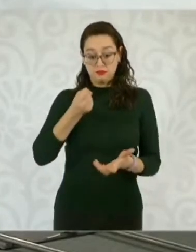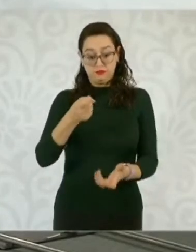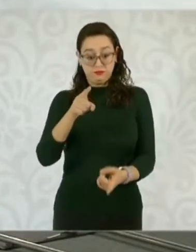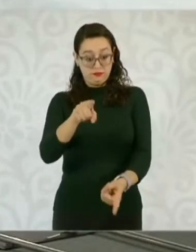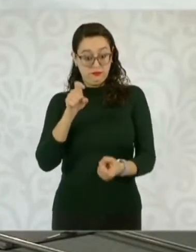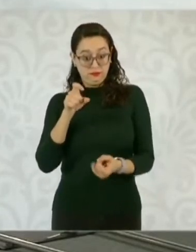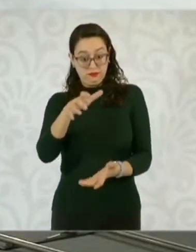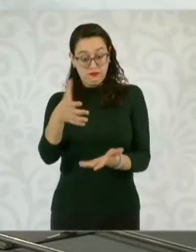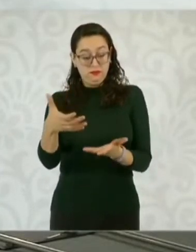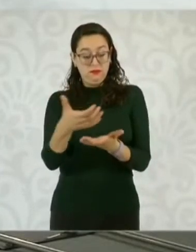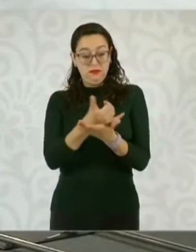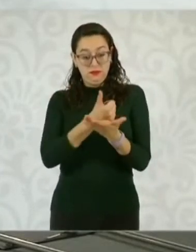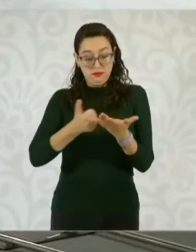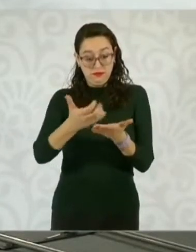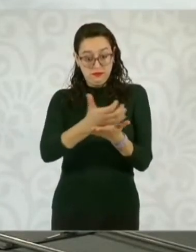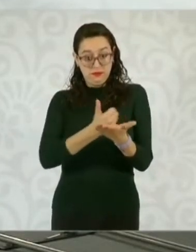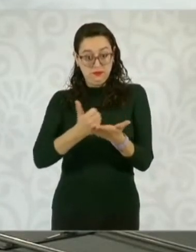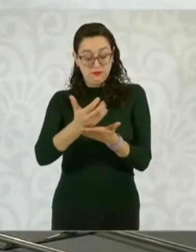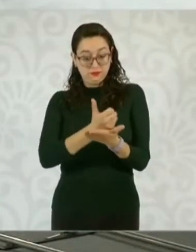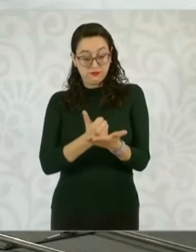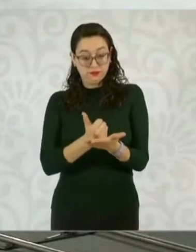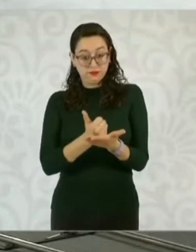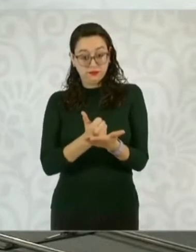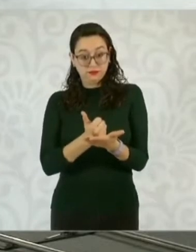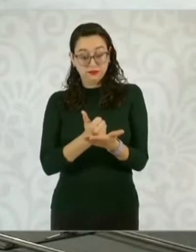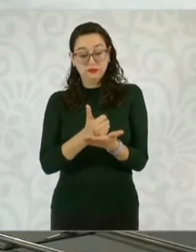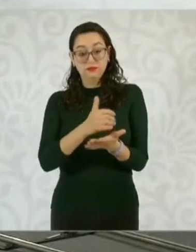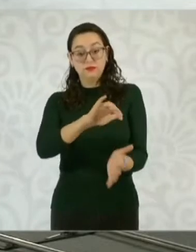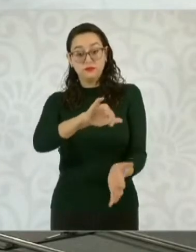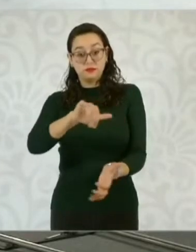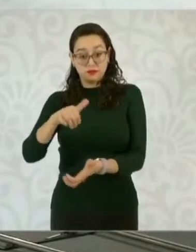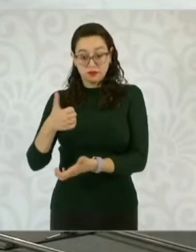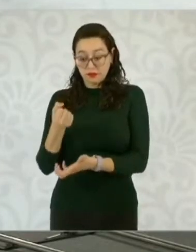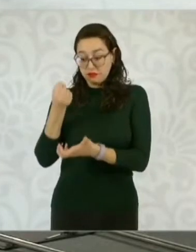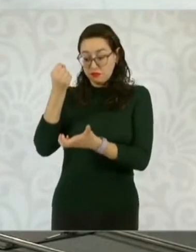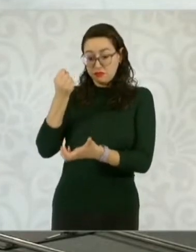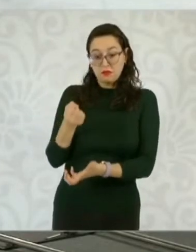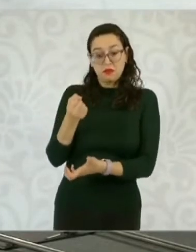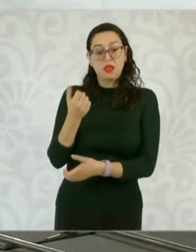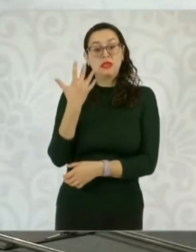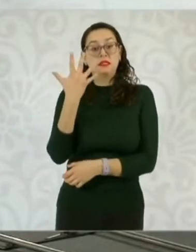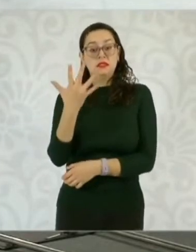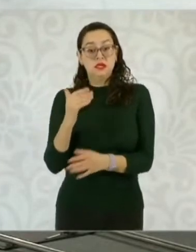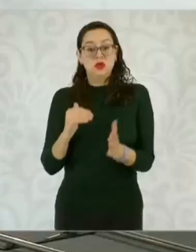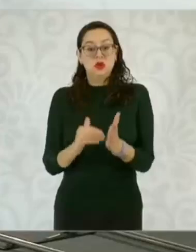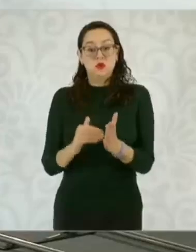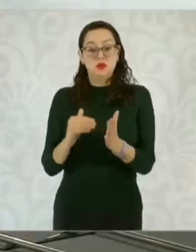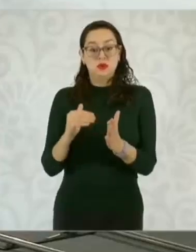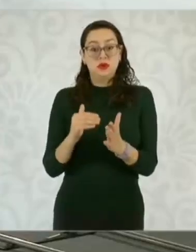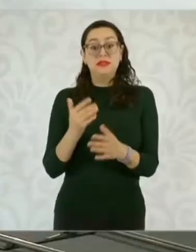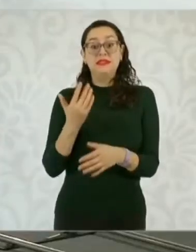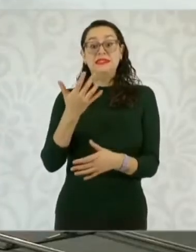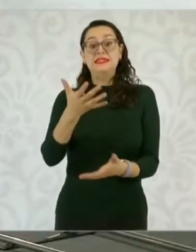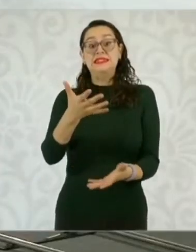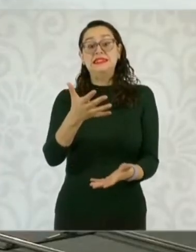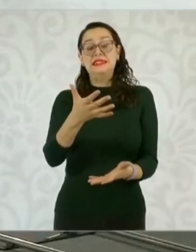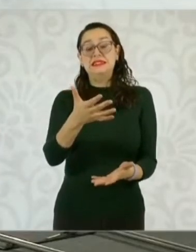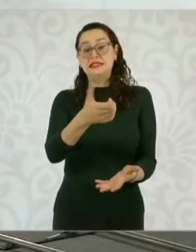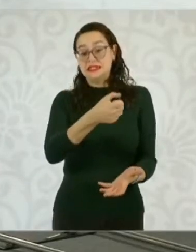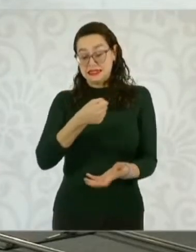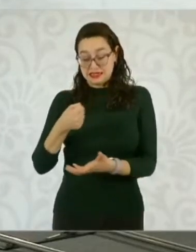ingreso que vamos a tener con este nivel de producción es más o menos 5 billones de